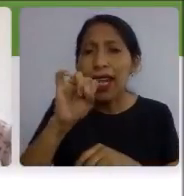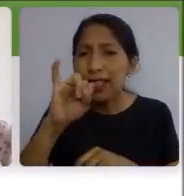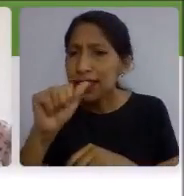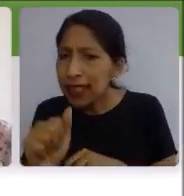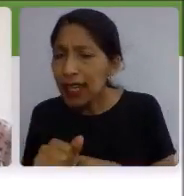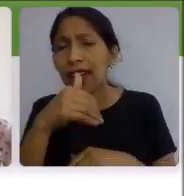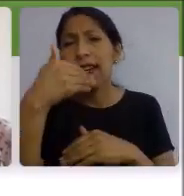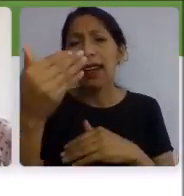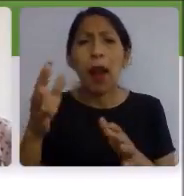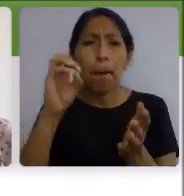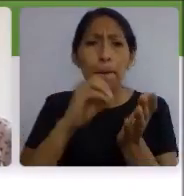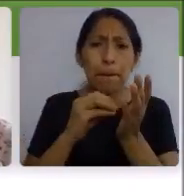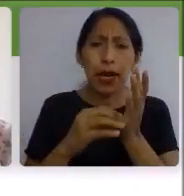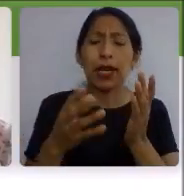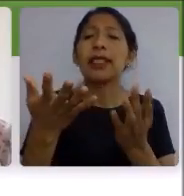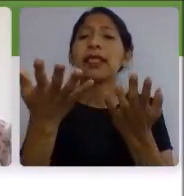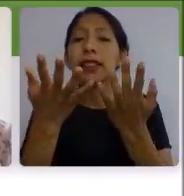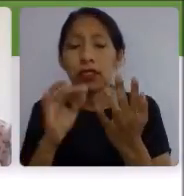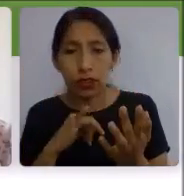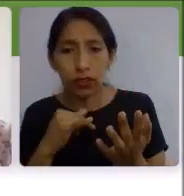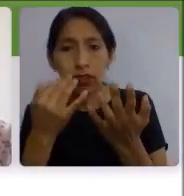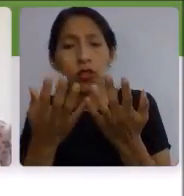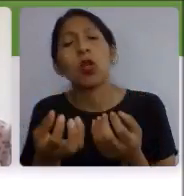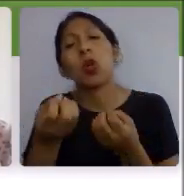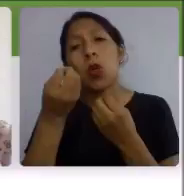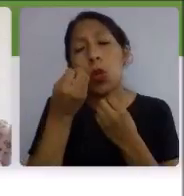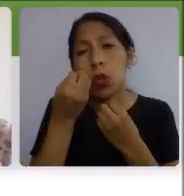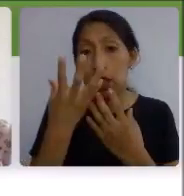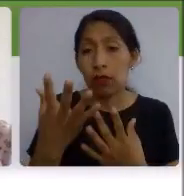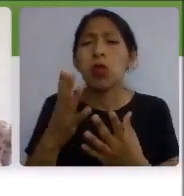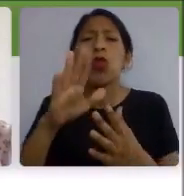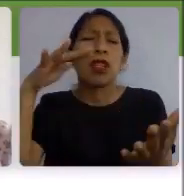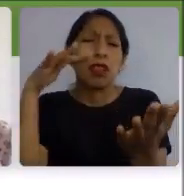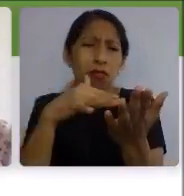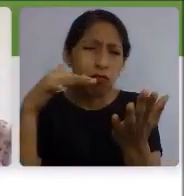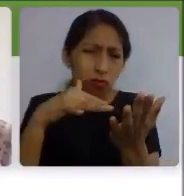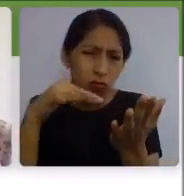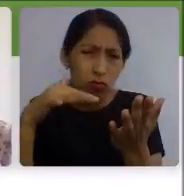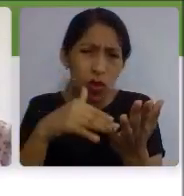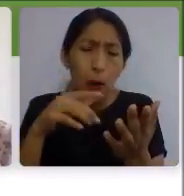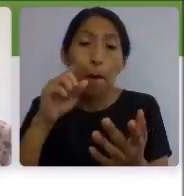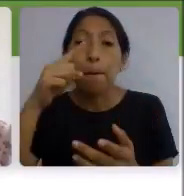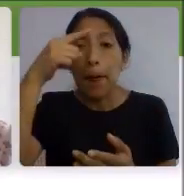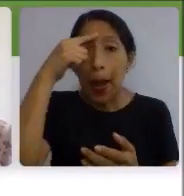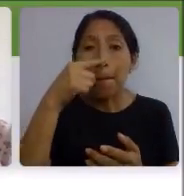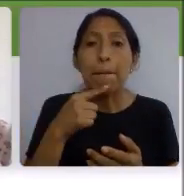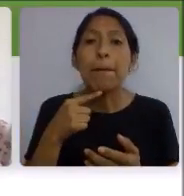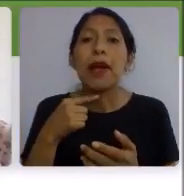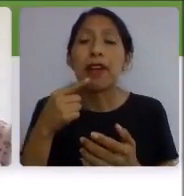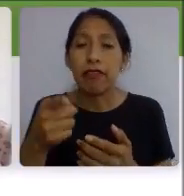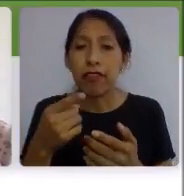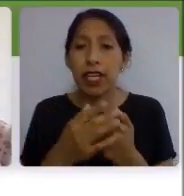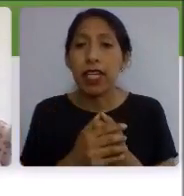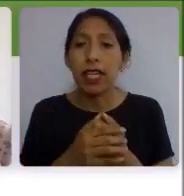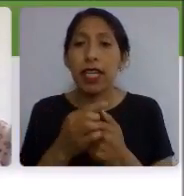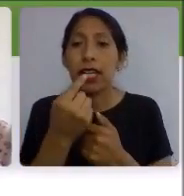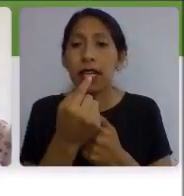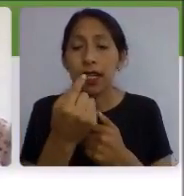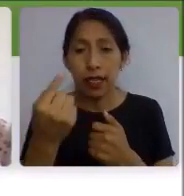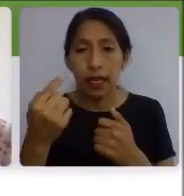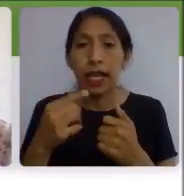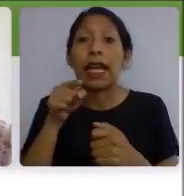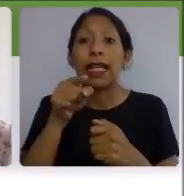Pero sí les recomiendo mucho que puedan estudiar bien primero el perfil de cada vacacionista. Eso